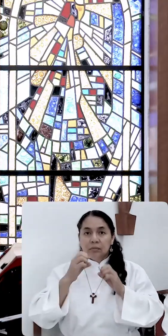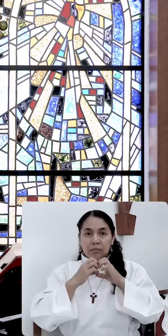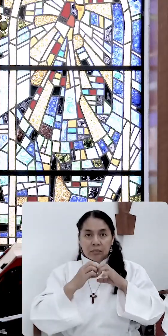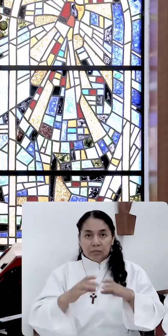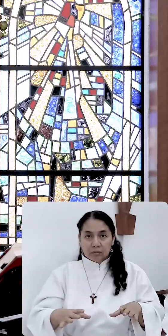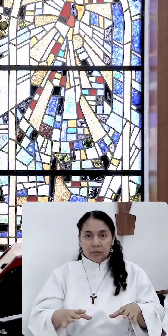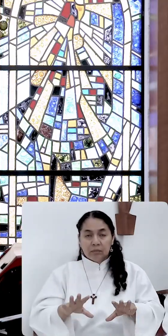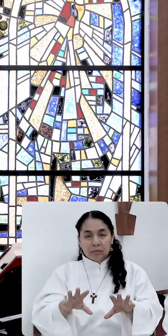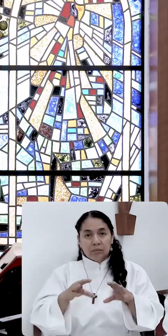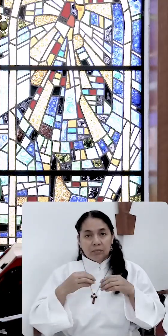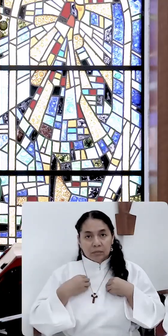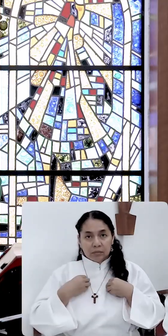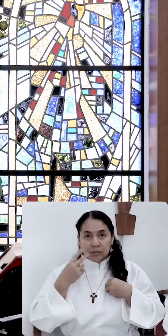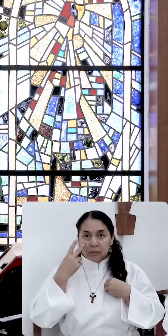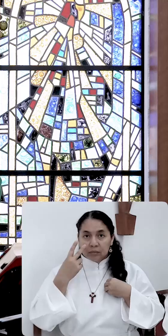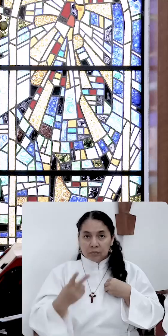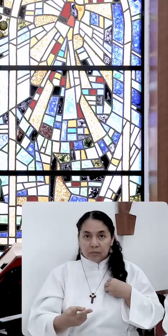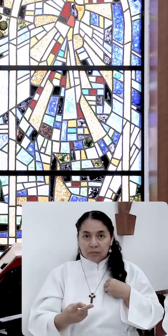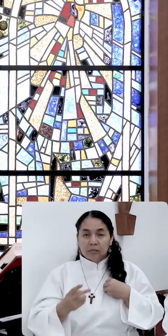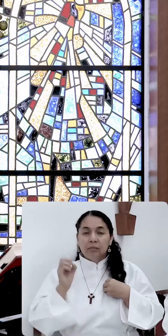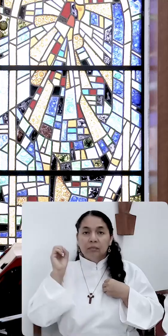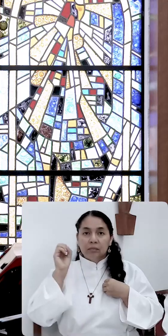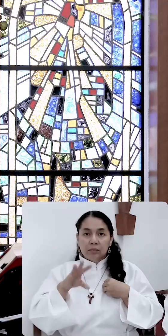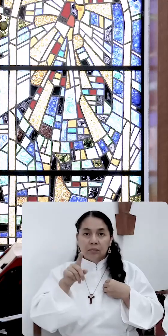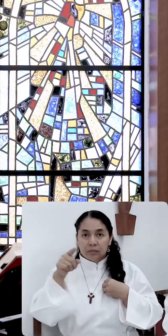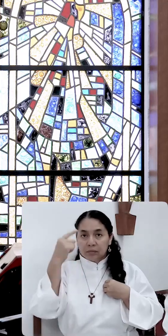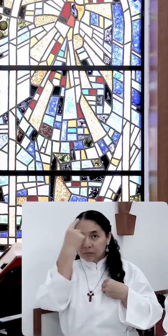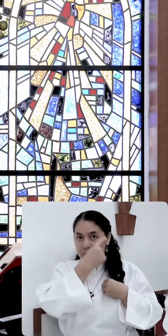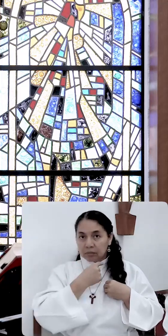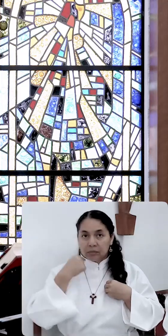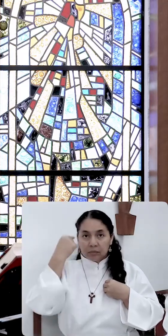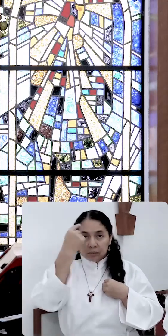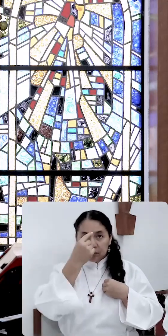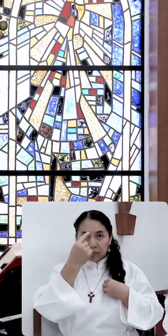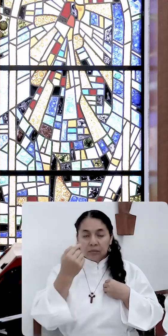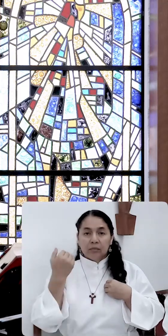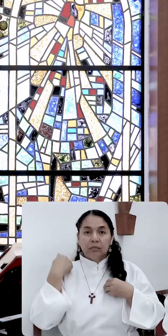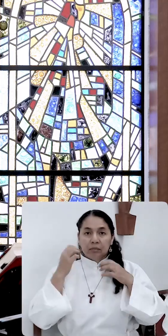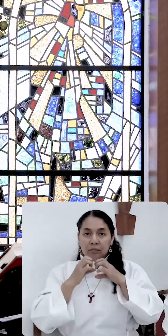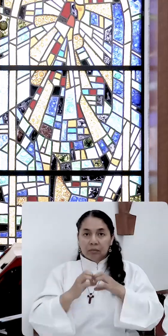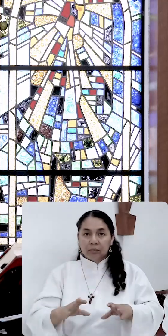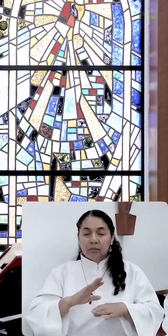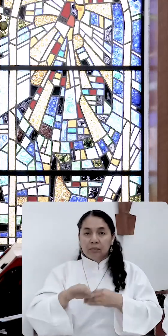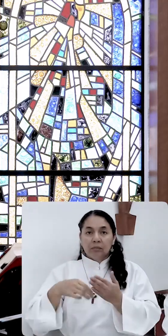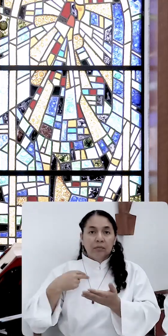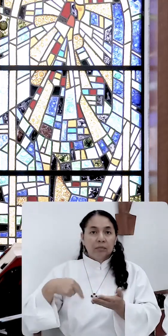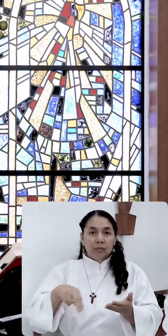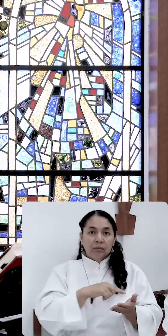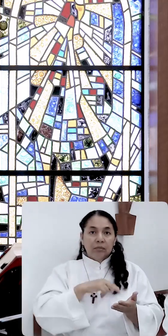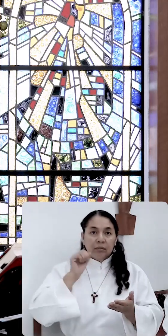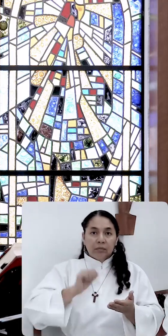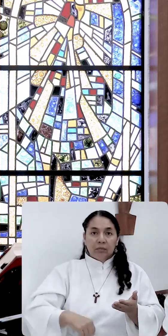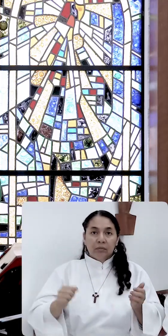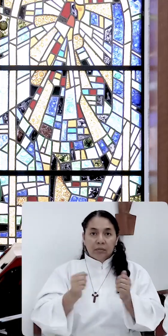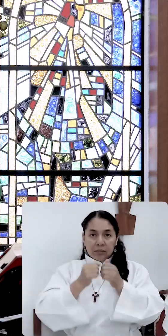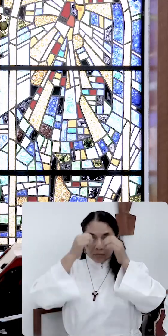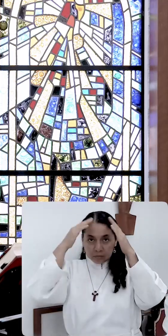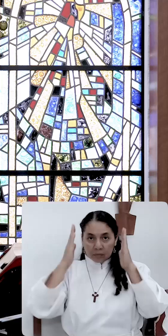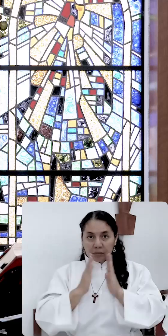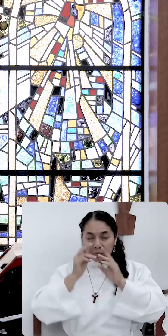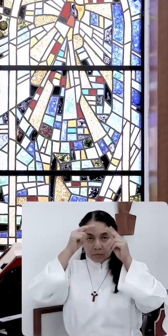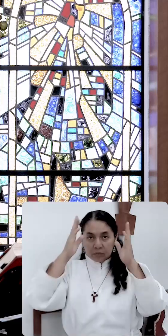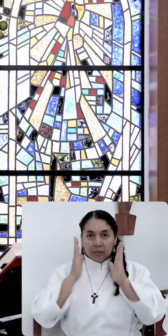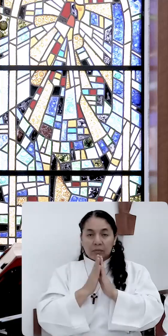misericordia. Admítelos a contemplar la luz de tu rostro. Ten misericordia de todos nosotros, y así con María,